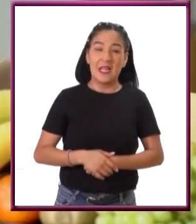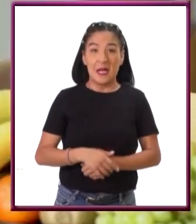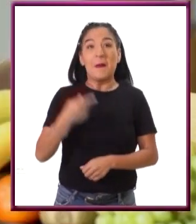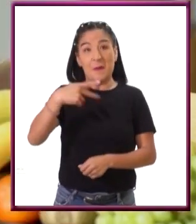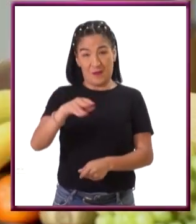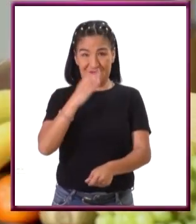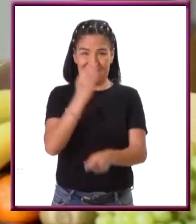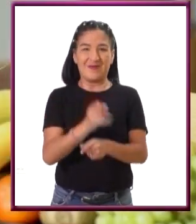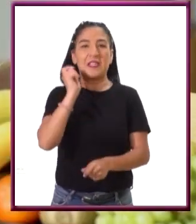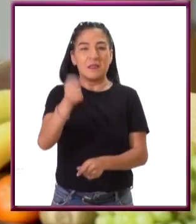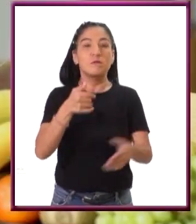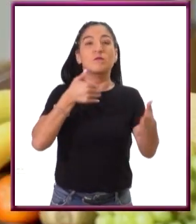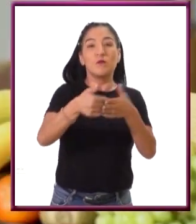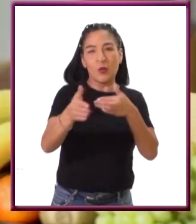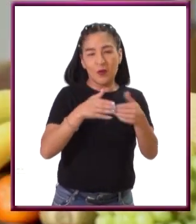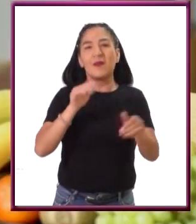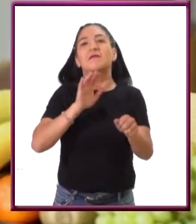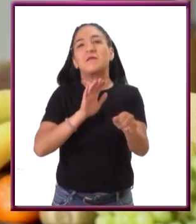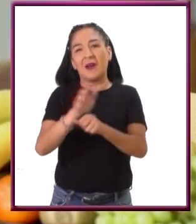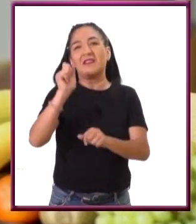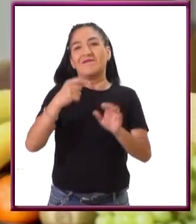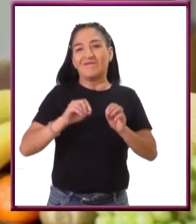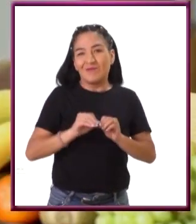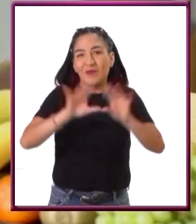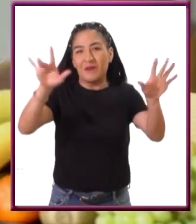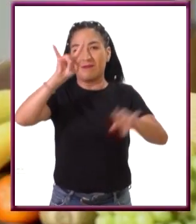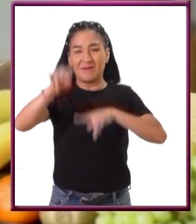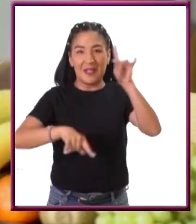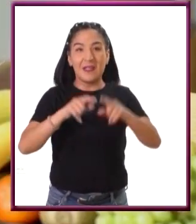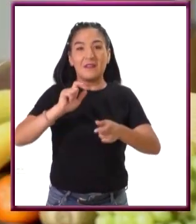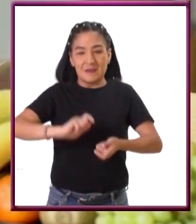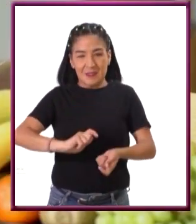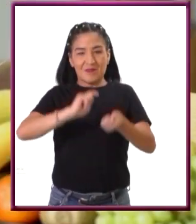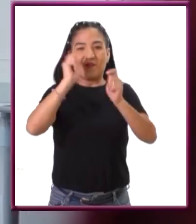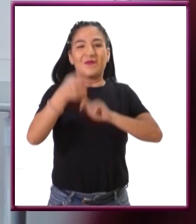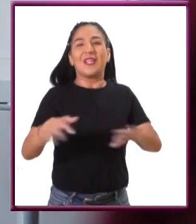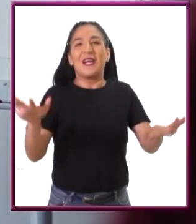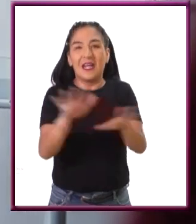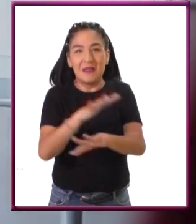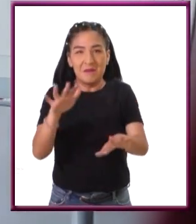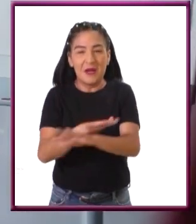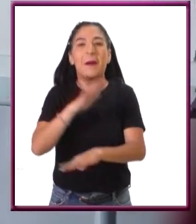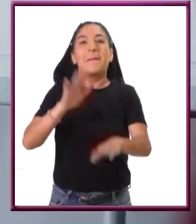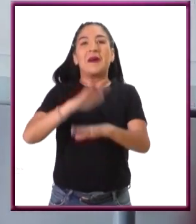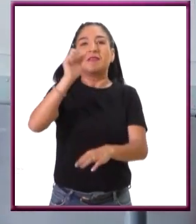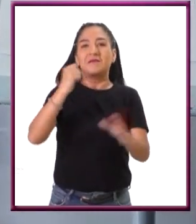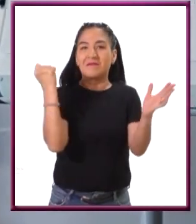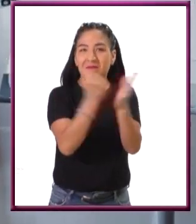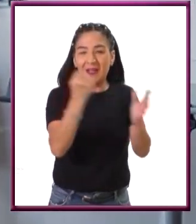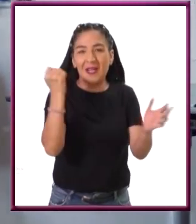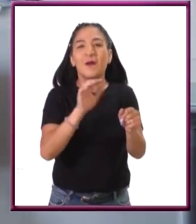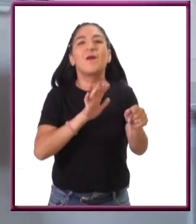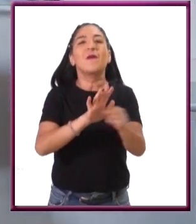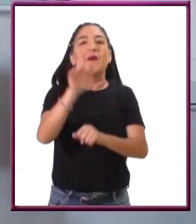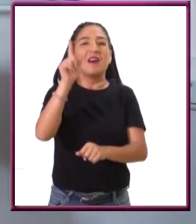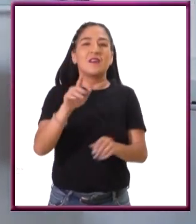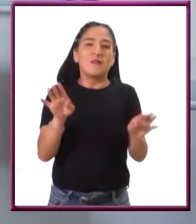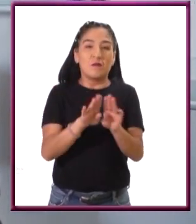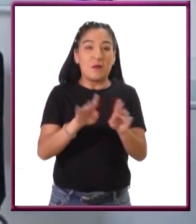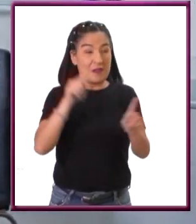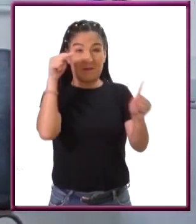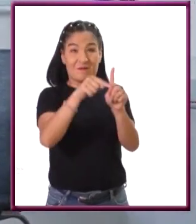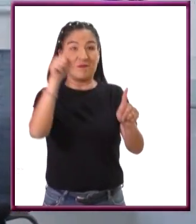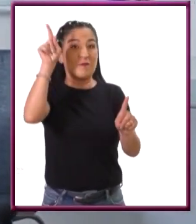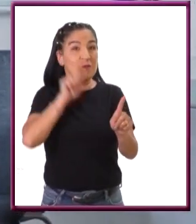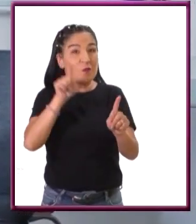Pero incluso en estos ámbitos, la moda y la publicidad comienzan a darse cambios. Cada vez más marcas toman como propia la misión de